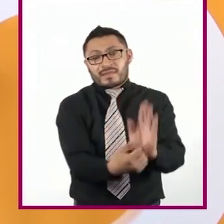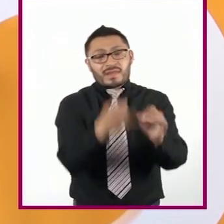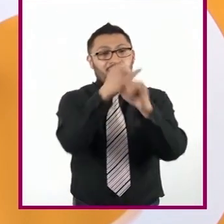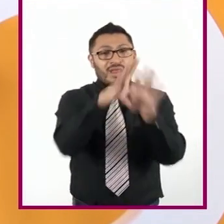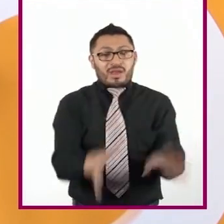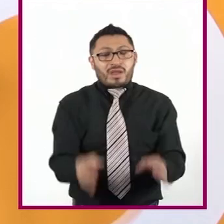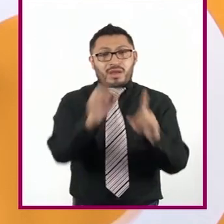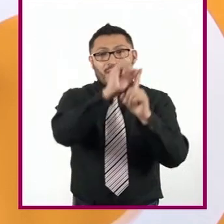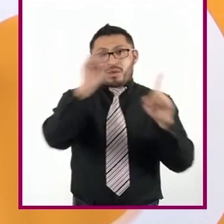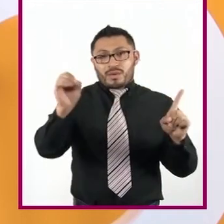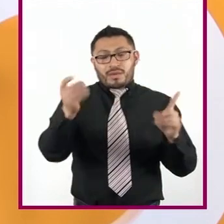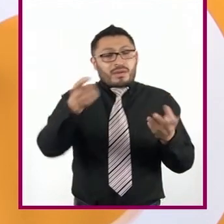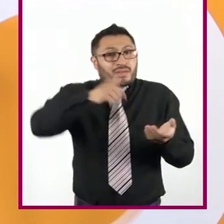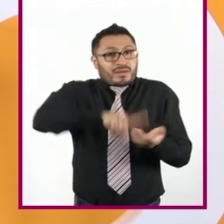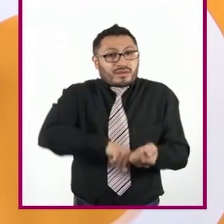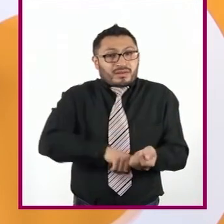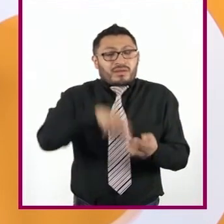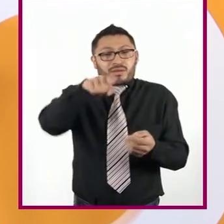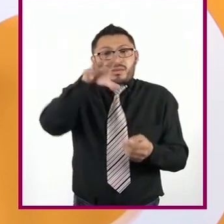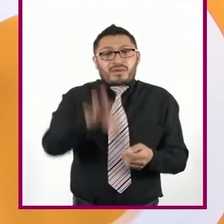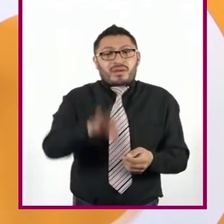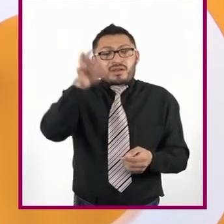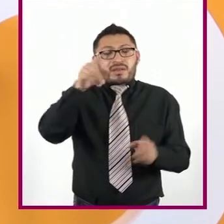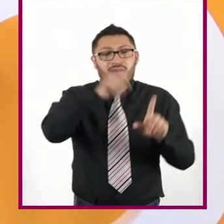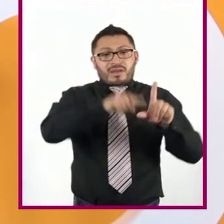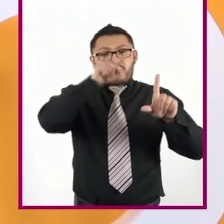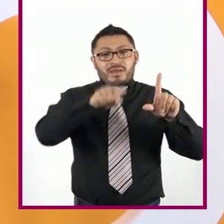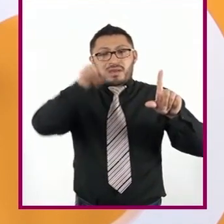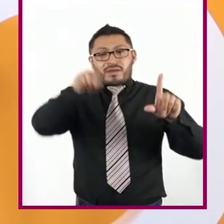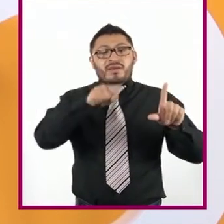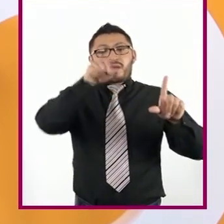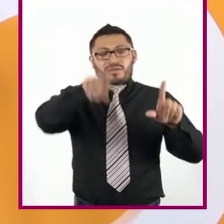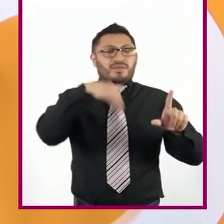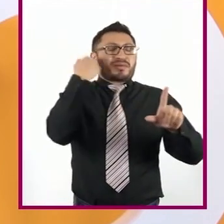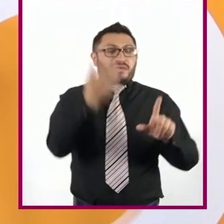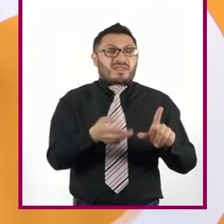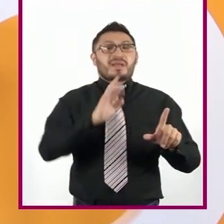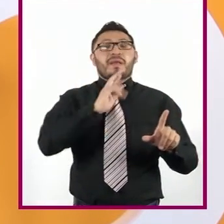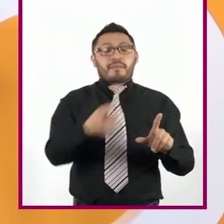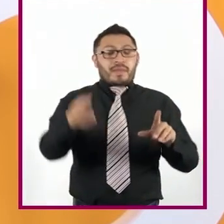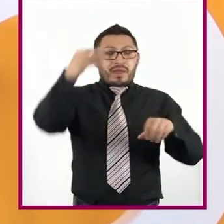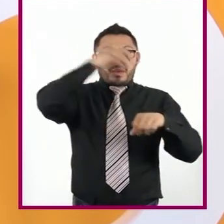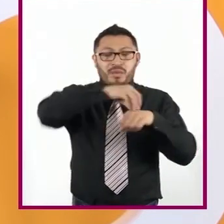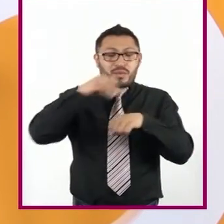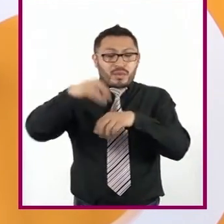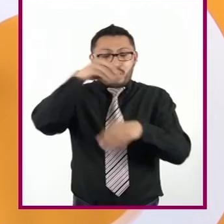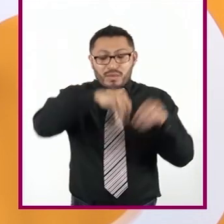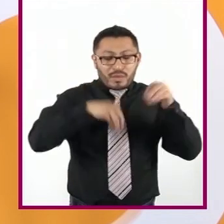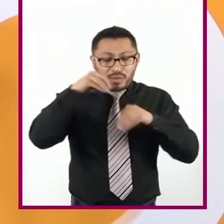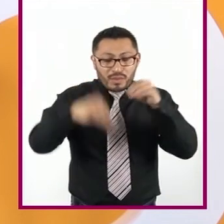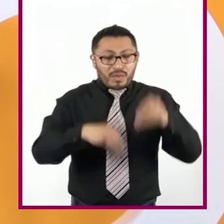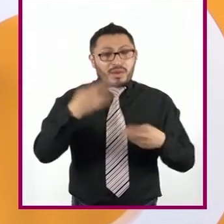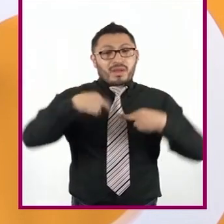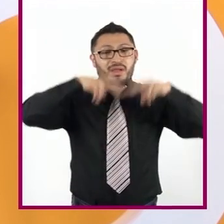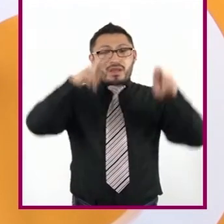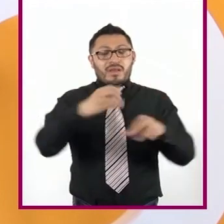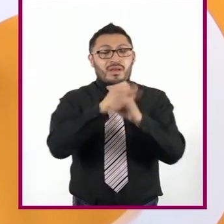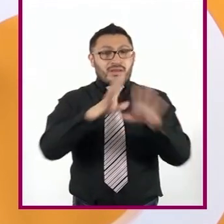los datos organizados. Elijan la gráfica que mejor se adapte para representar la